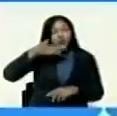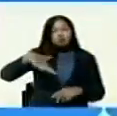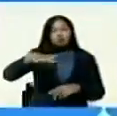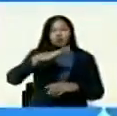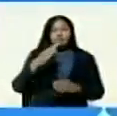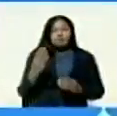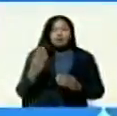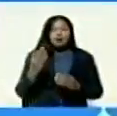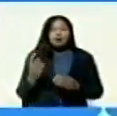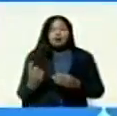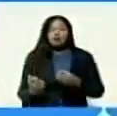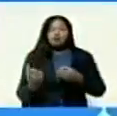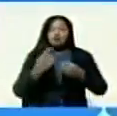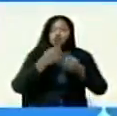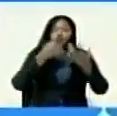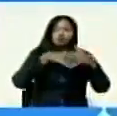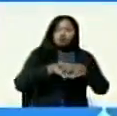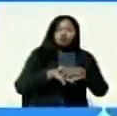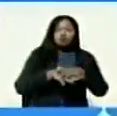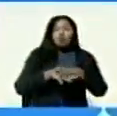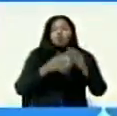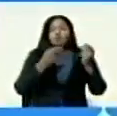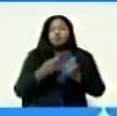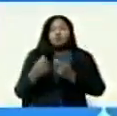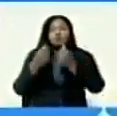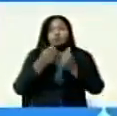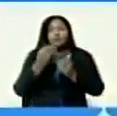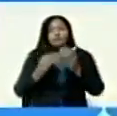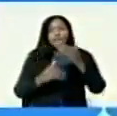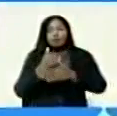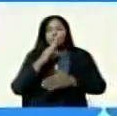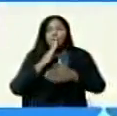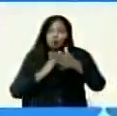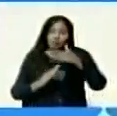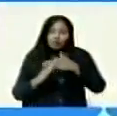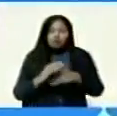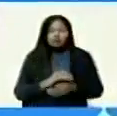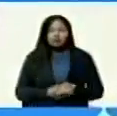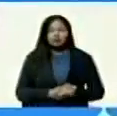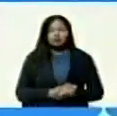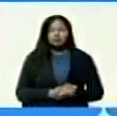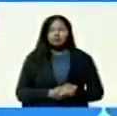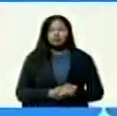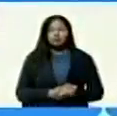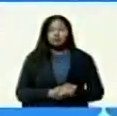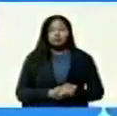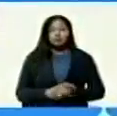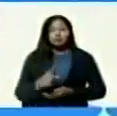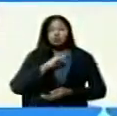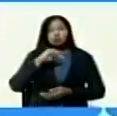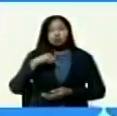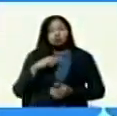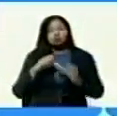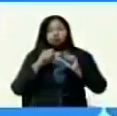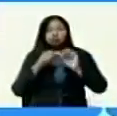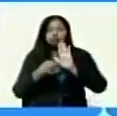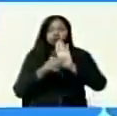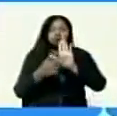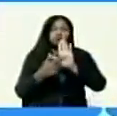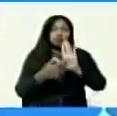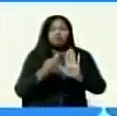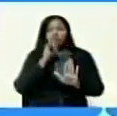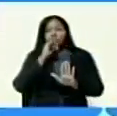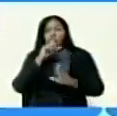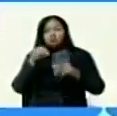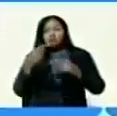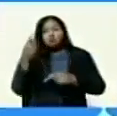inclusión financiera de los más humildes y de los más vulnerables. Bueno, nosotros damos este avance y en los próximos